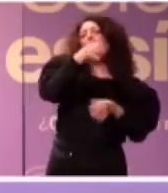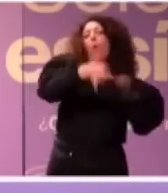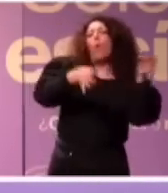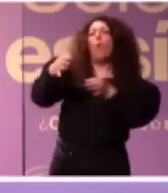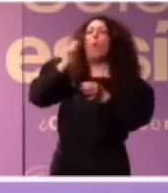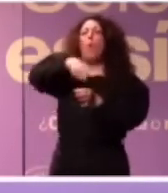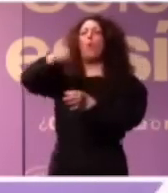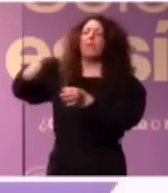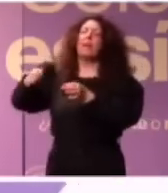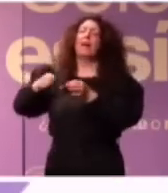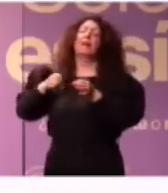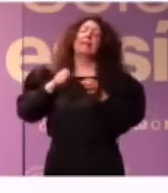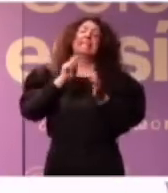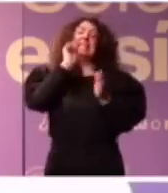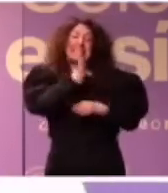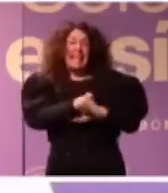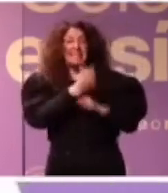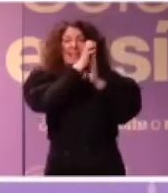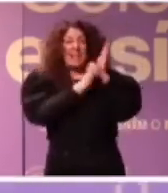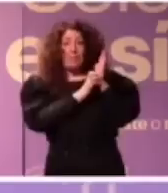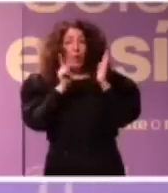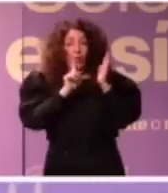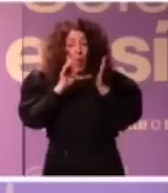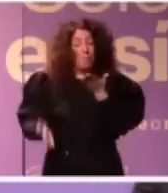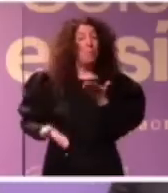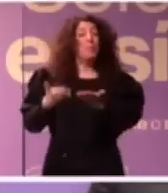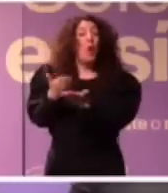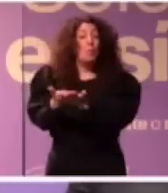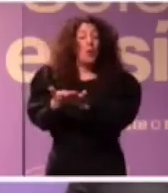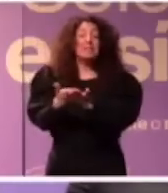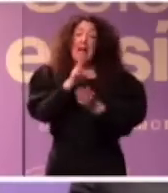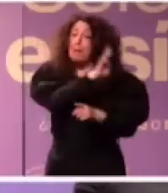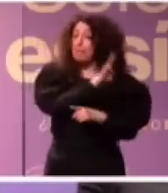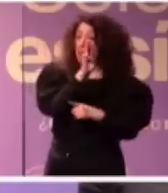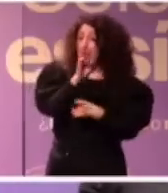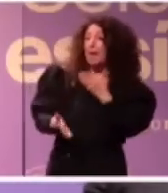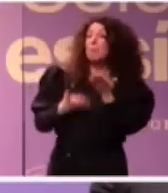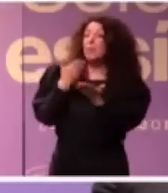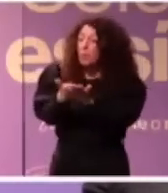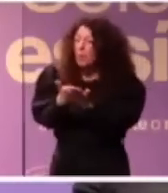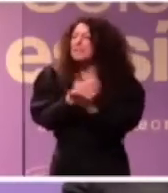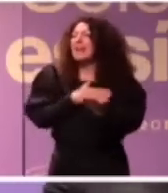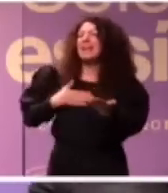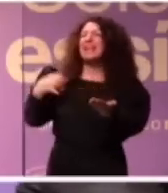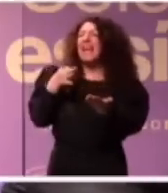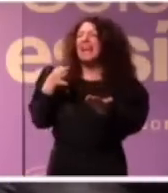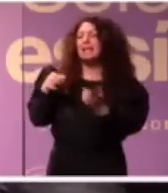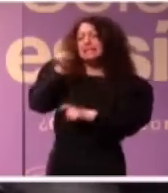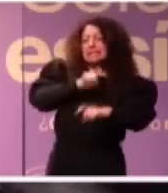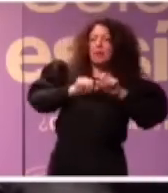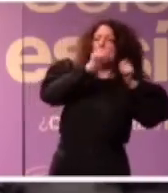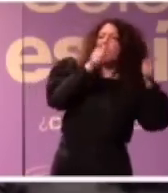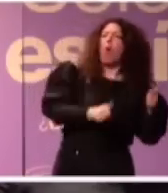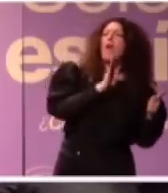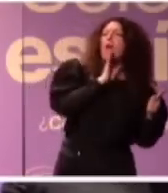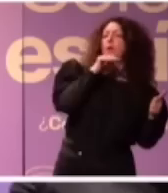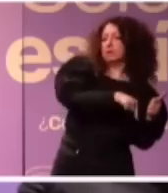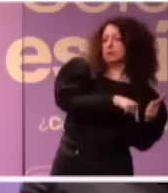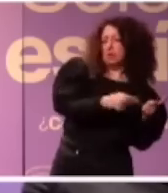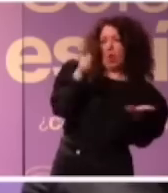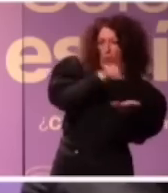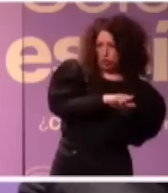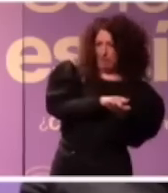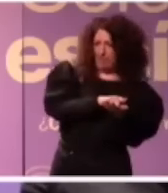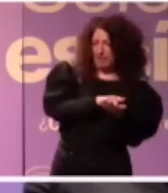sentencias. La propuesta que hay encima de la mesa, que es la que ha hecho el Partido Popular, lo que busca es volver al modelo anterior.